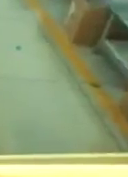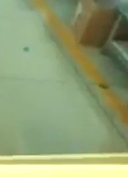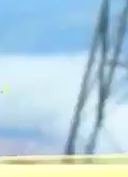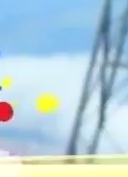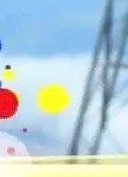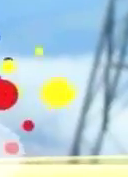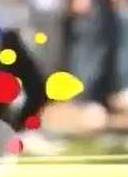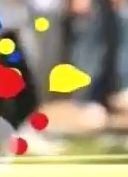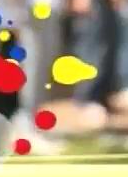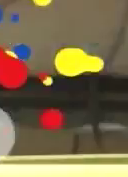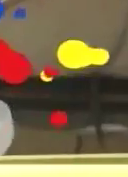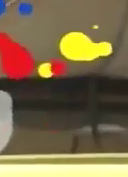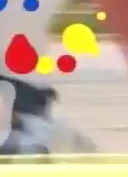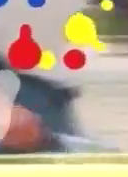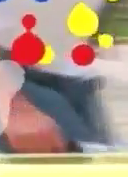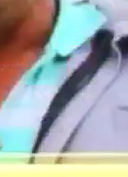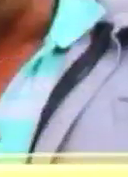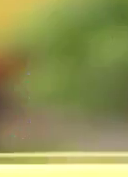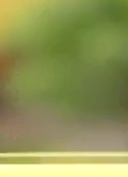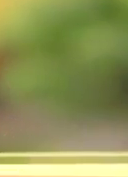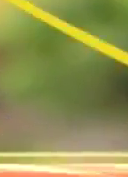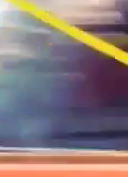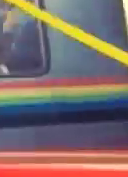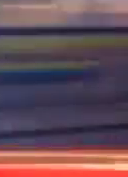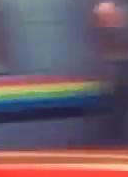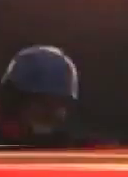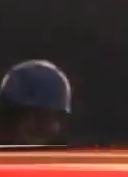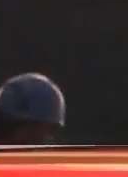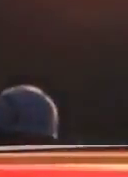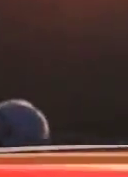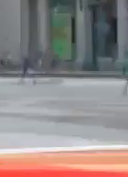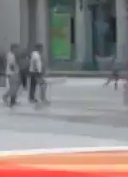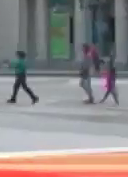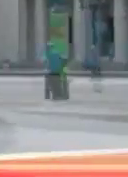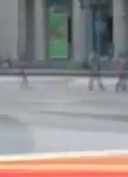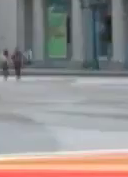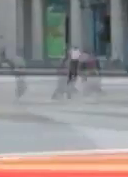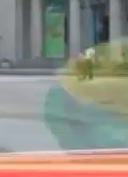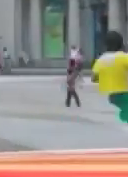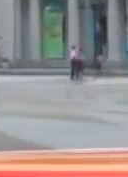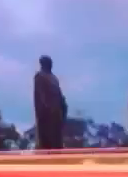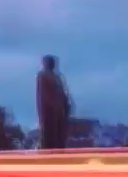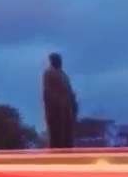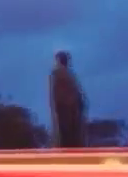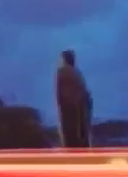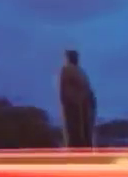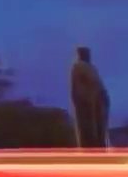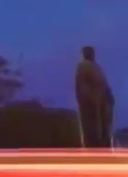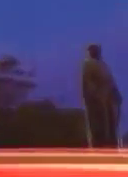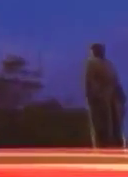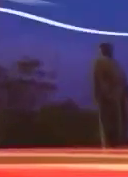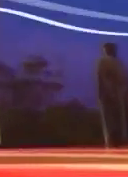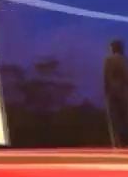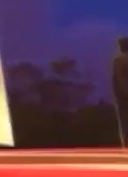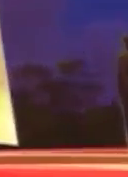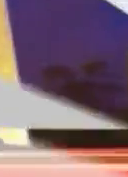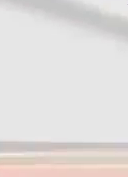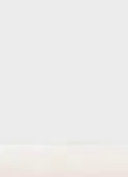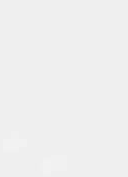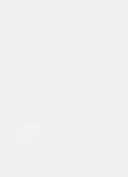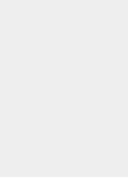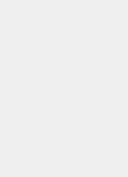Bienvenidos y bienvenidas. A continuación, una transmisión conjunta de radio y televisión por su derecho a